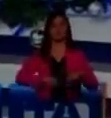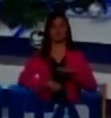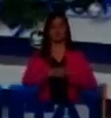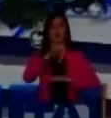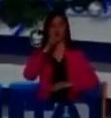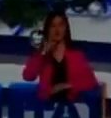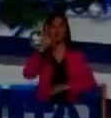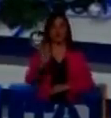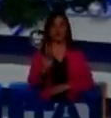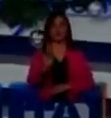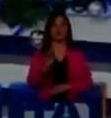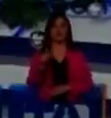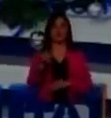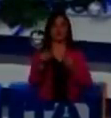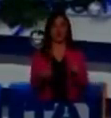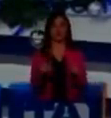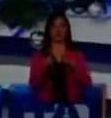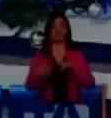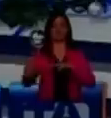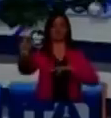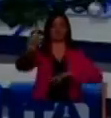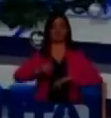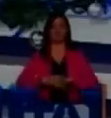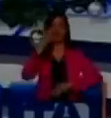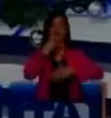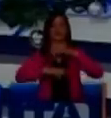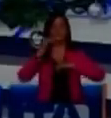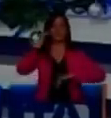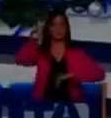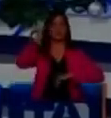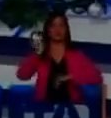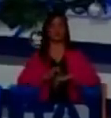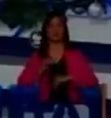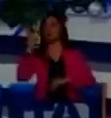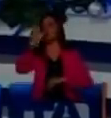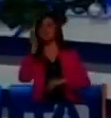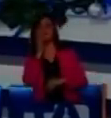por su esposo, el mismo que en este momento se encuentra prófugo. La hija mayor encontró